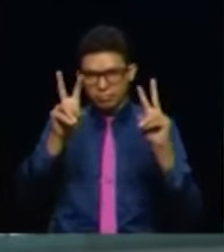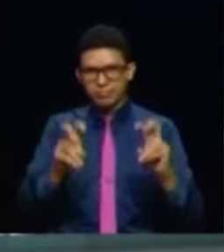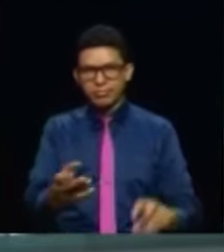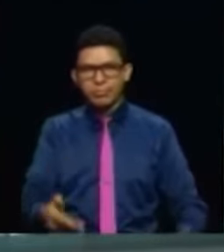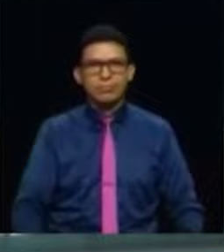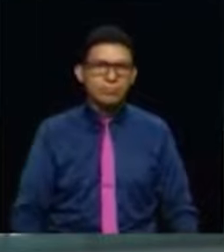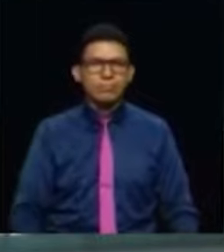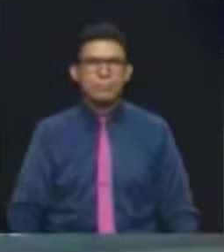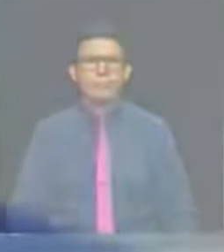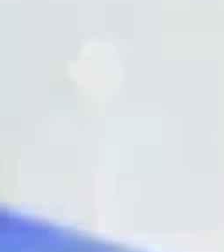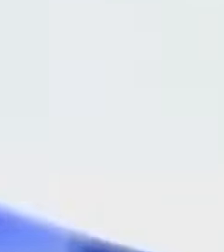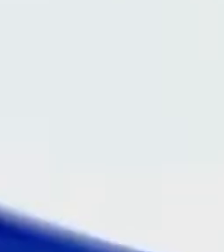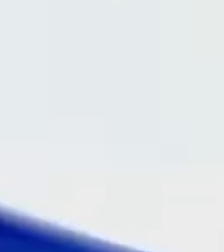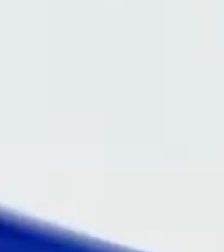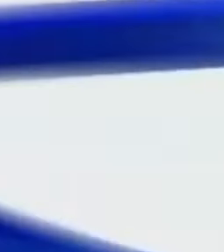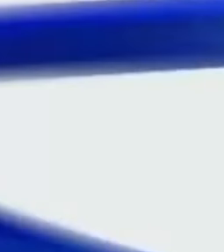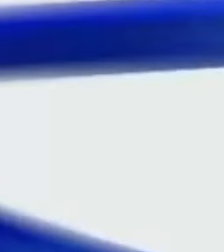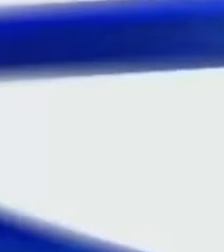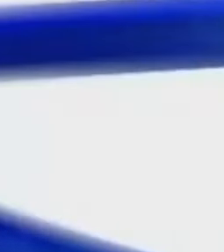de hoy.